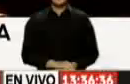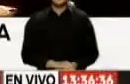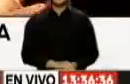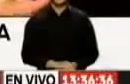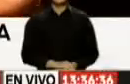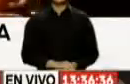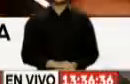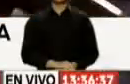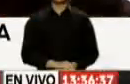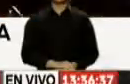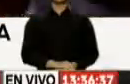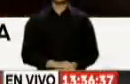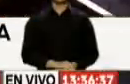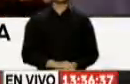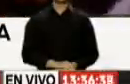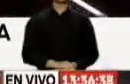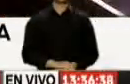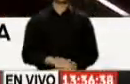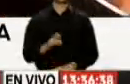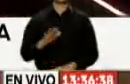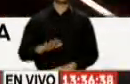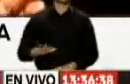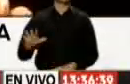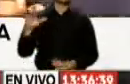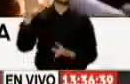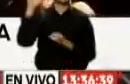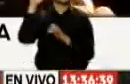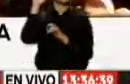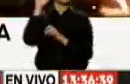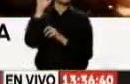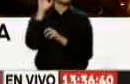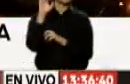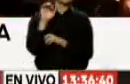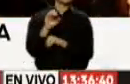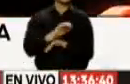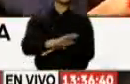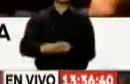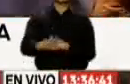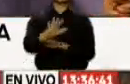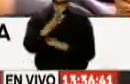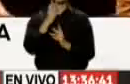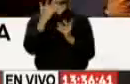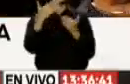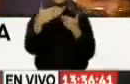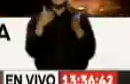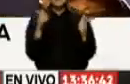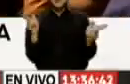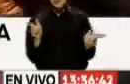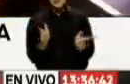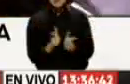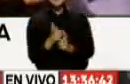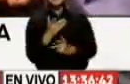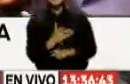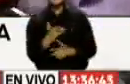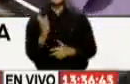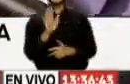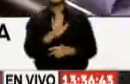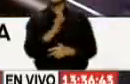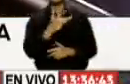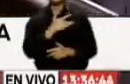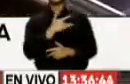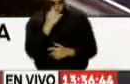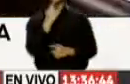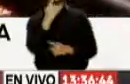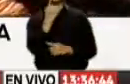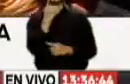Y en la penumbra vaga, en la pequeña alcoba, donde